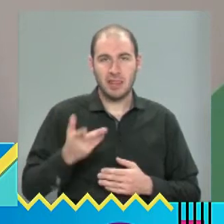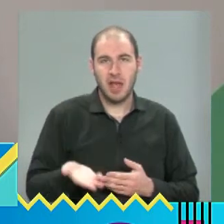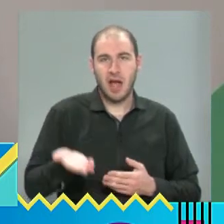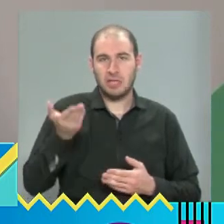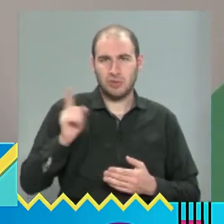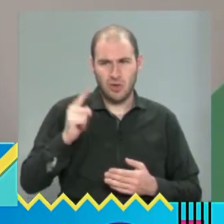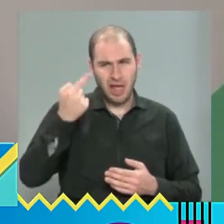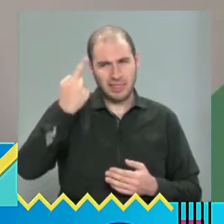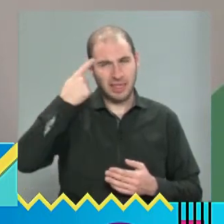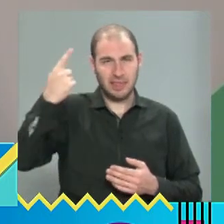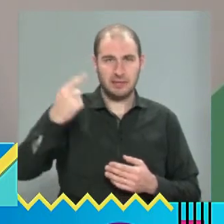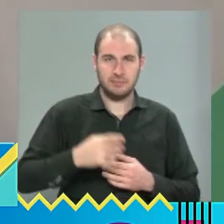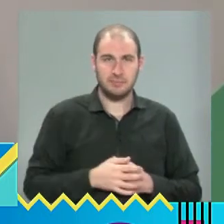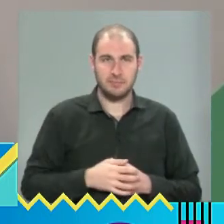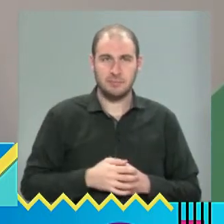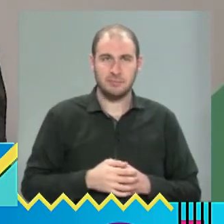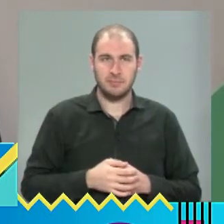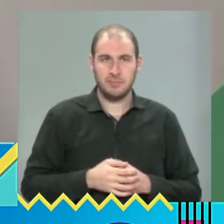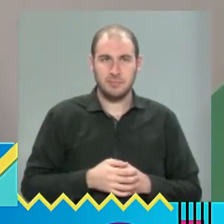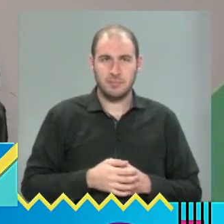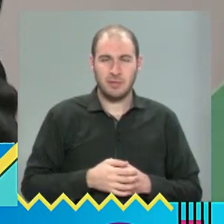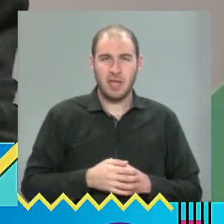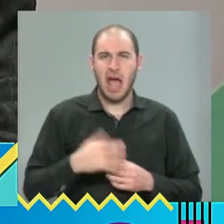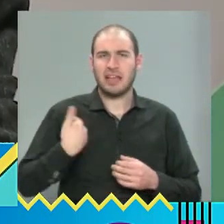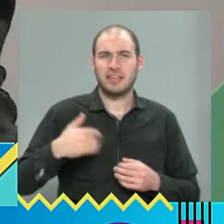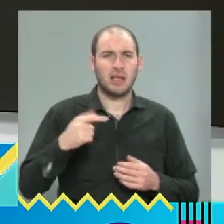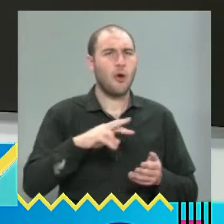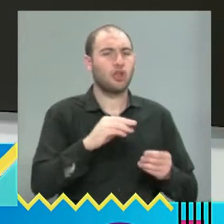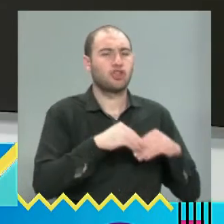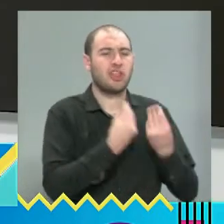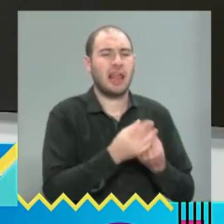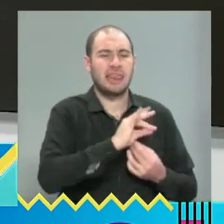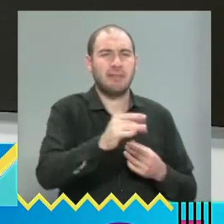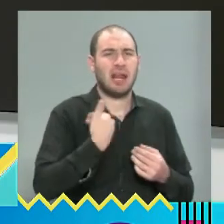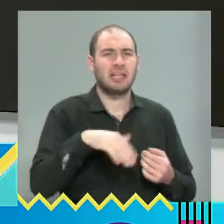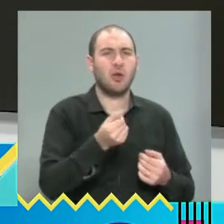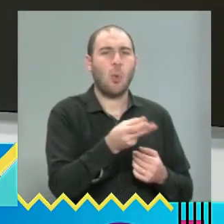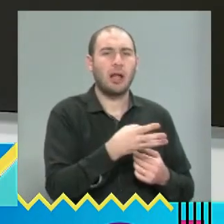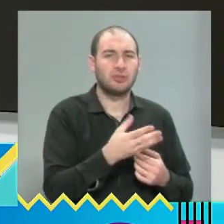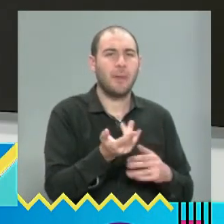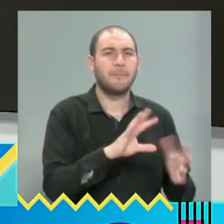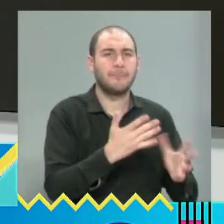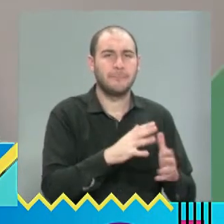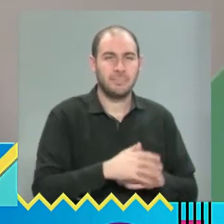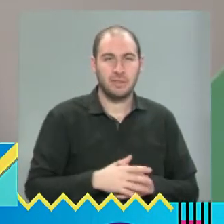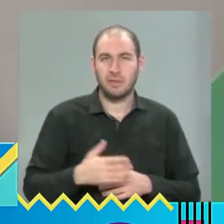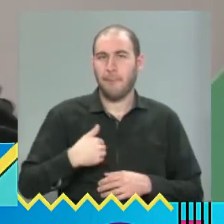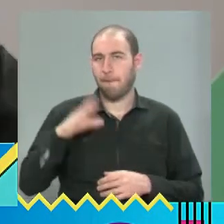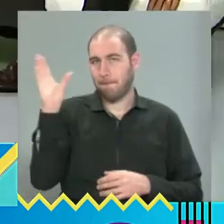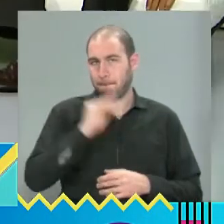uno pensaba. ¿Qué es lo que tiene Argentina? ¿Cuánto es hoy la deuda argentina? Como para ponerlo... No, ni me